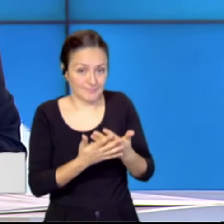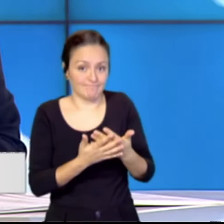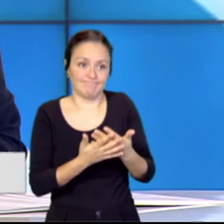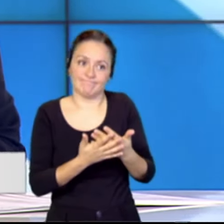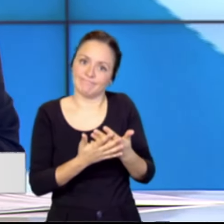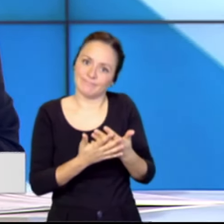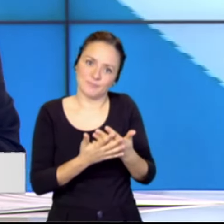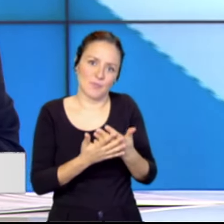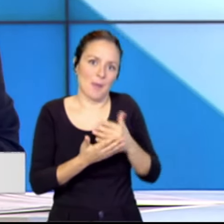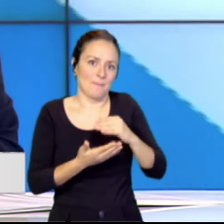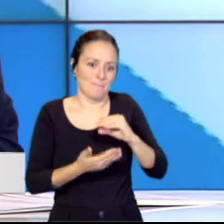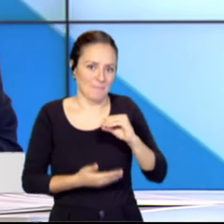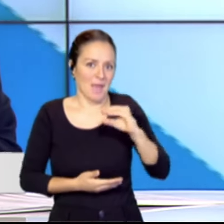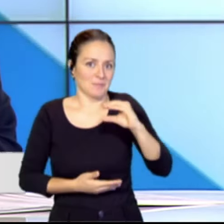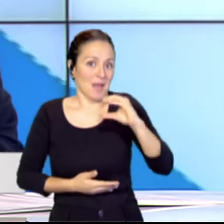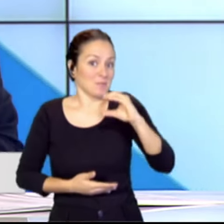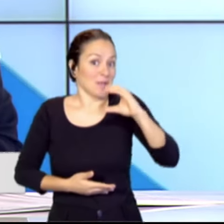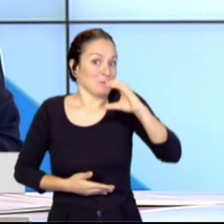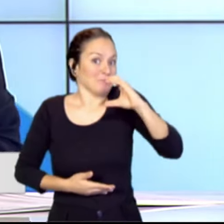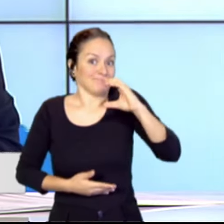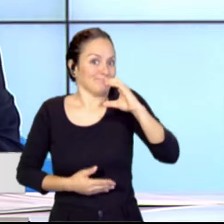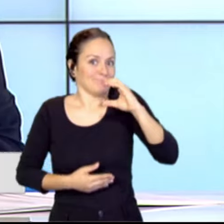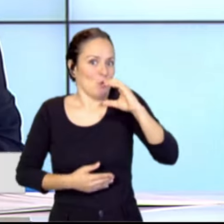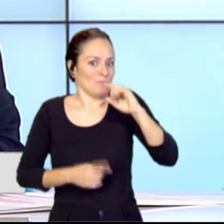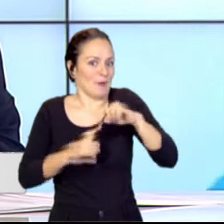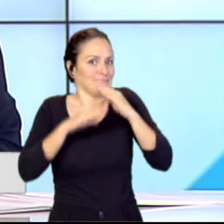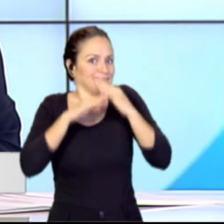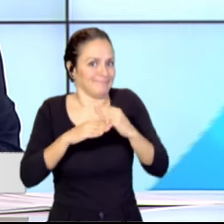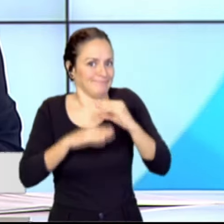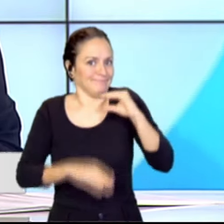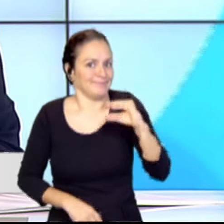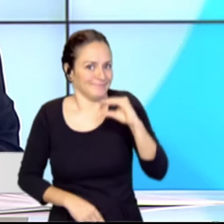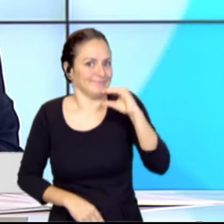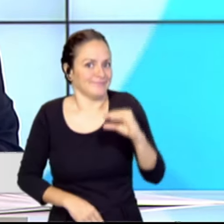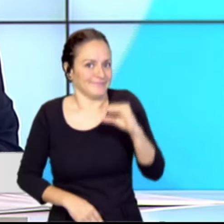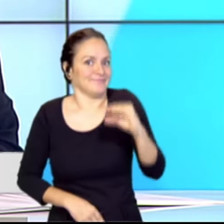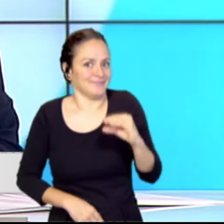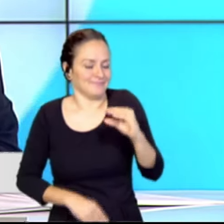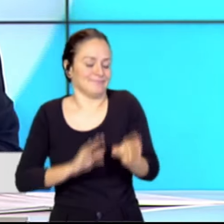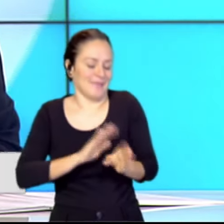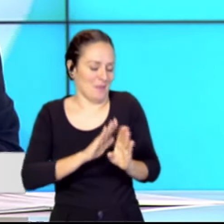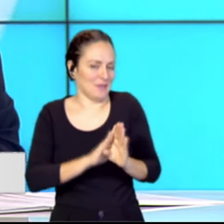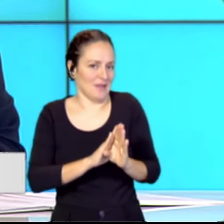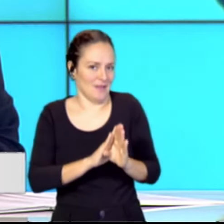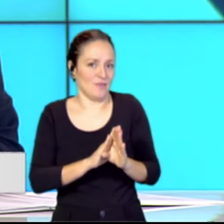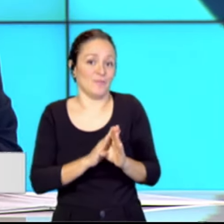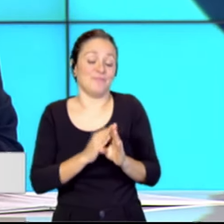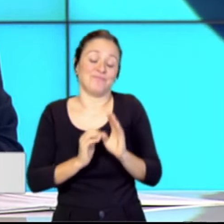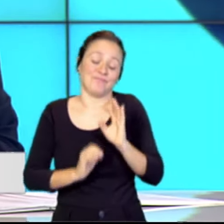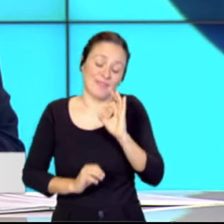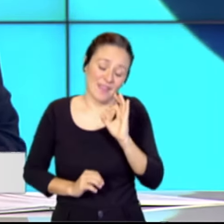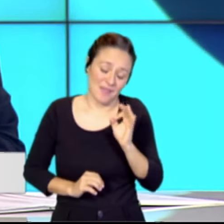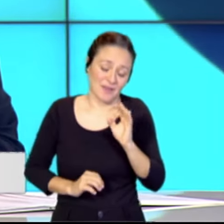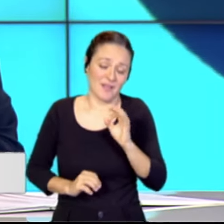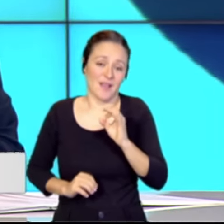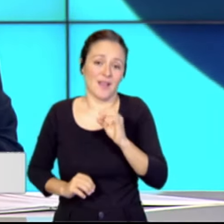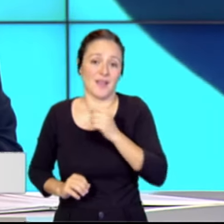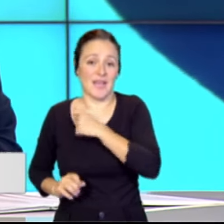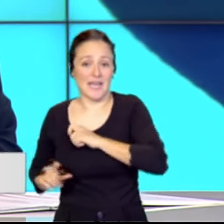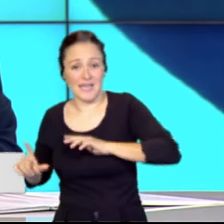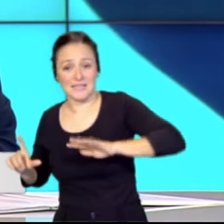ha ido creciendo como tenía que crecer también es verdad eh que eh del Estado desde el